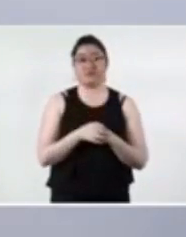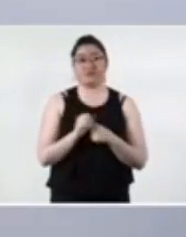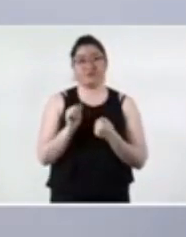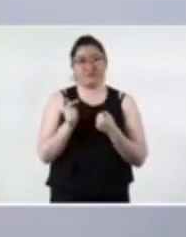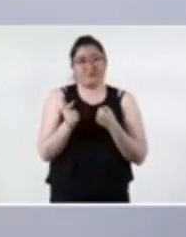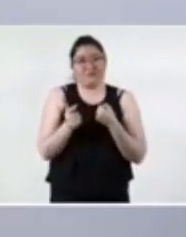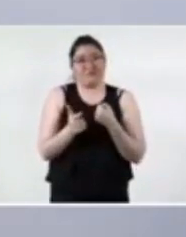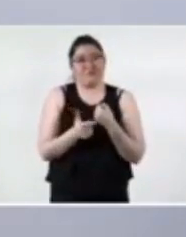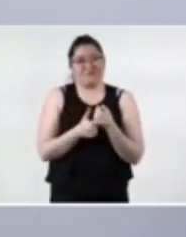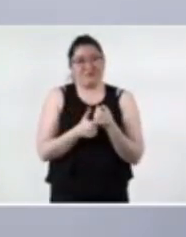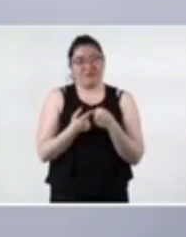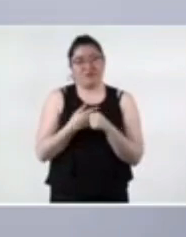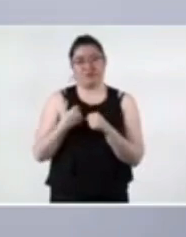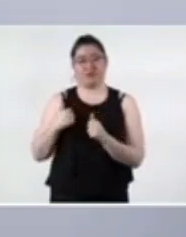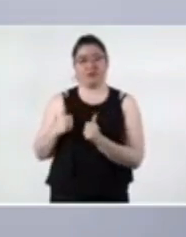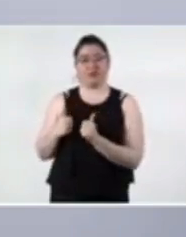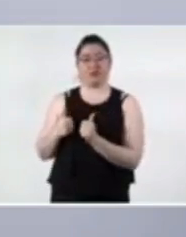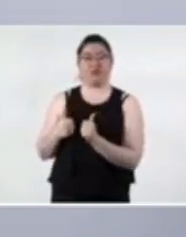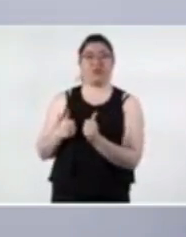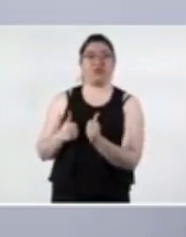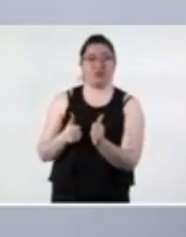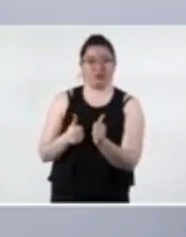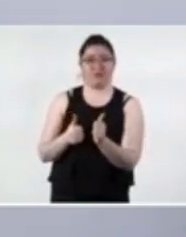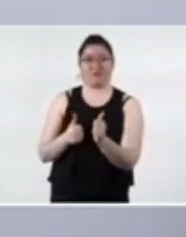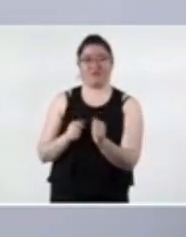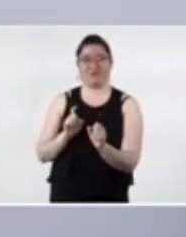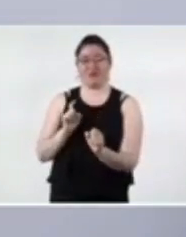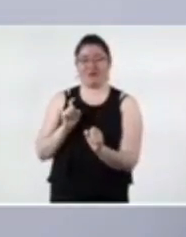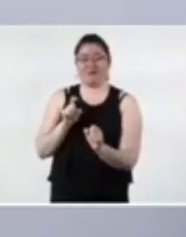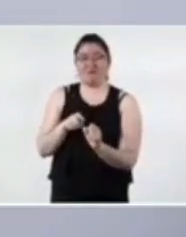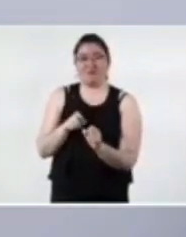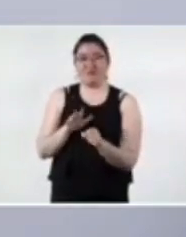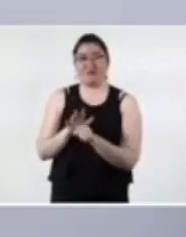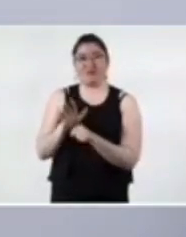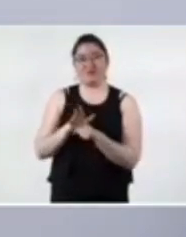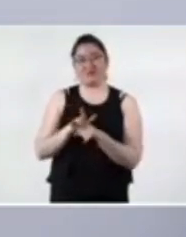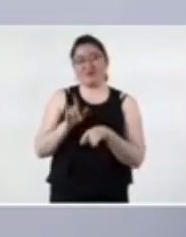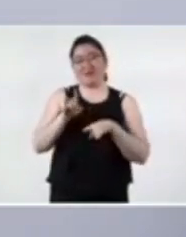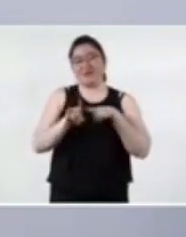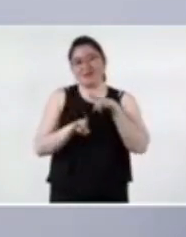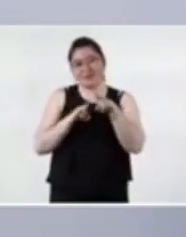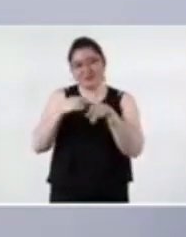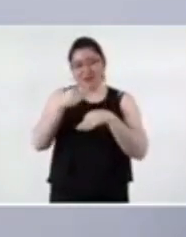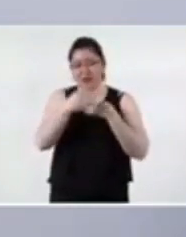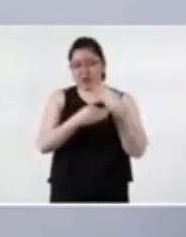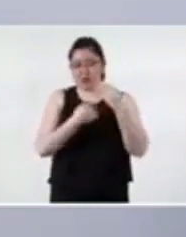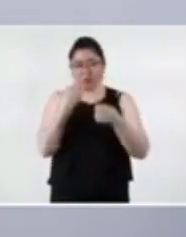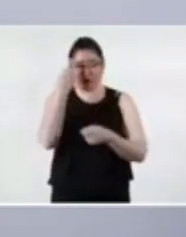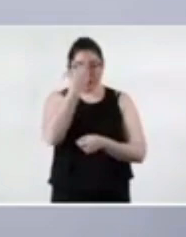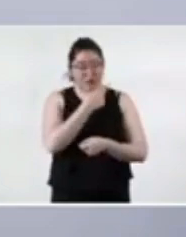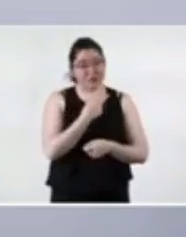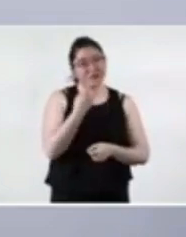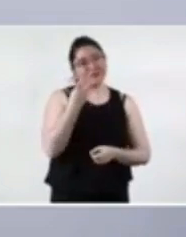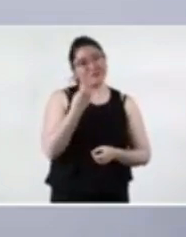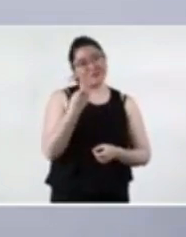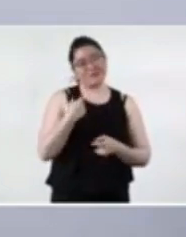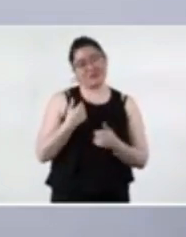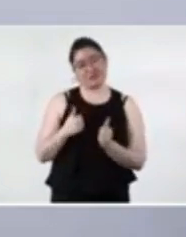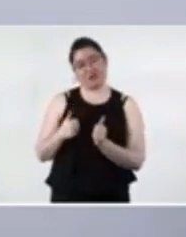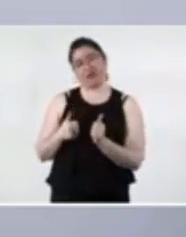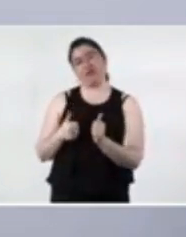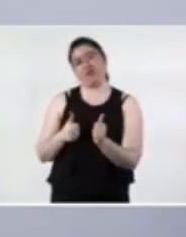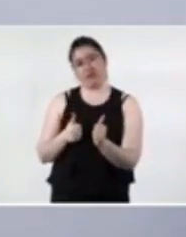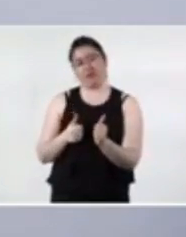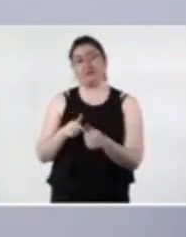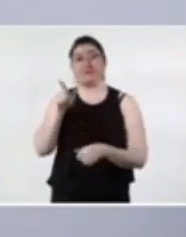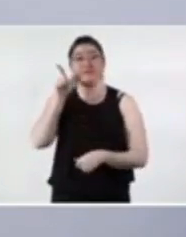en la Fiscalía General para que pudieran entrar a la feria para poder hacer todas las revisiones. Entonces,